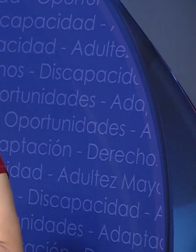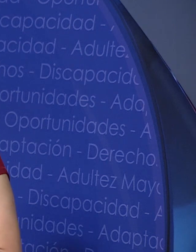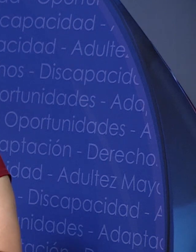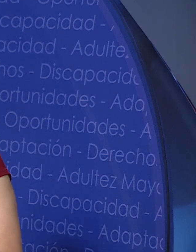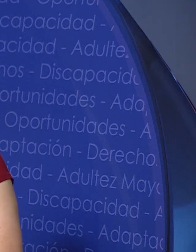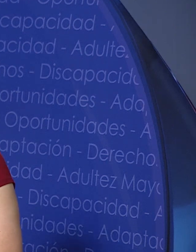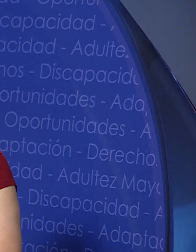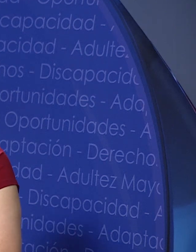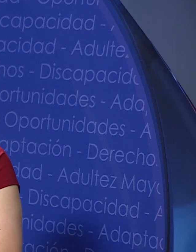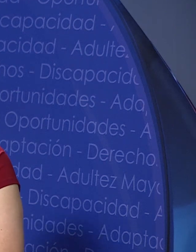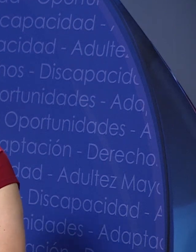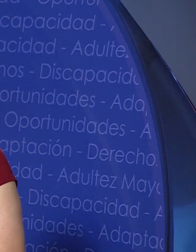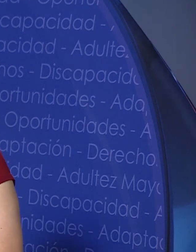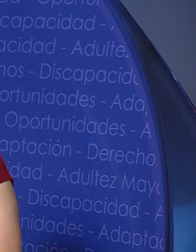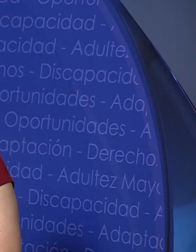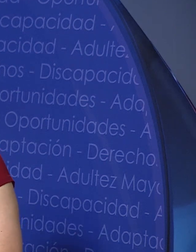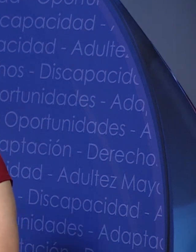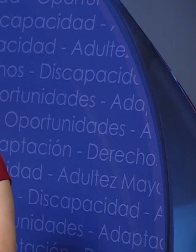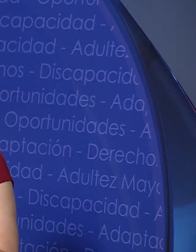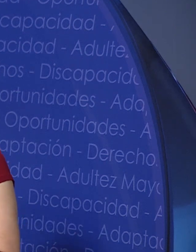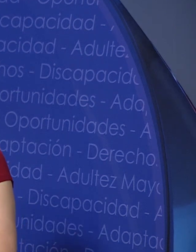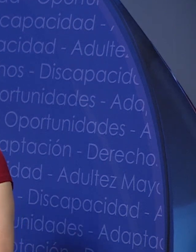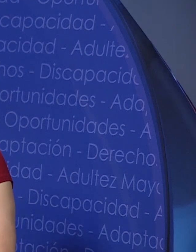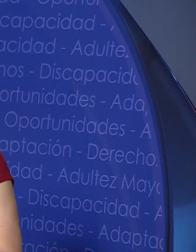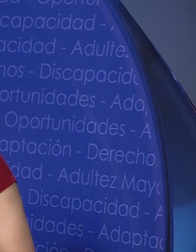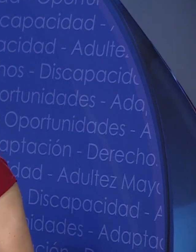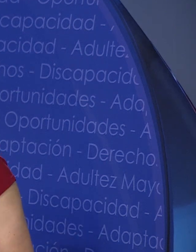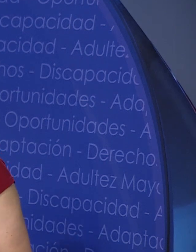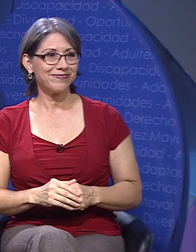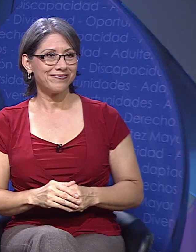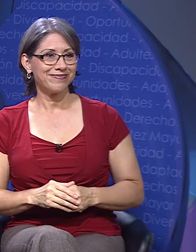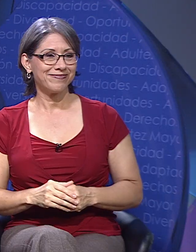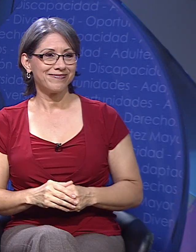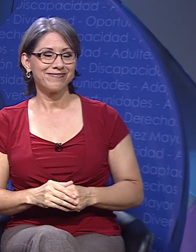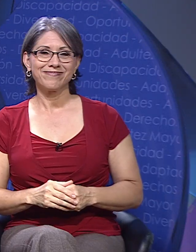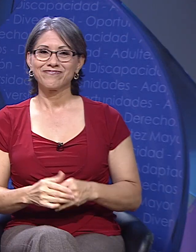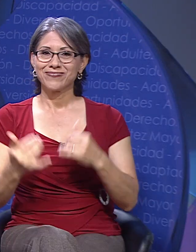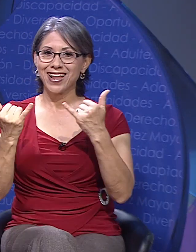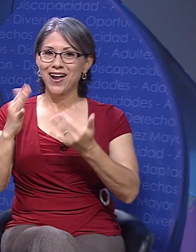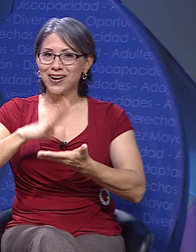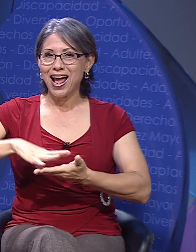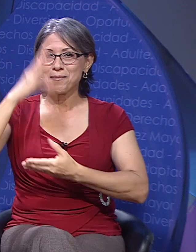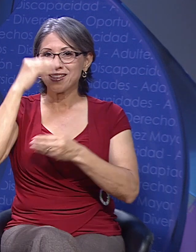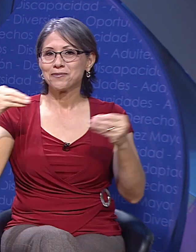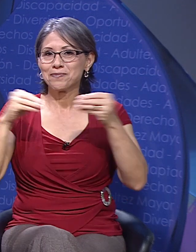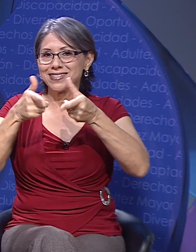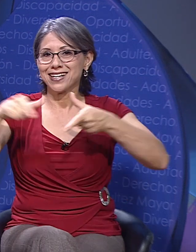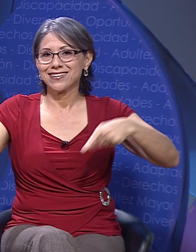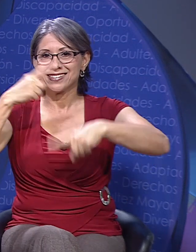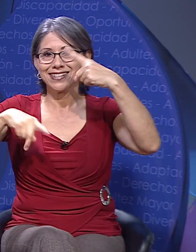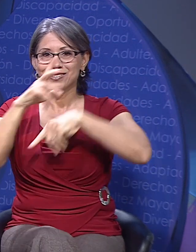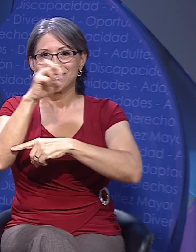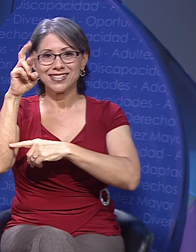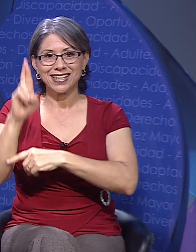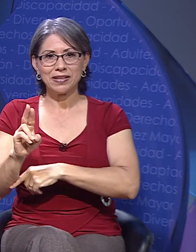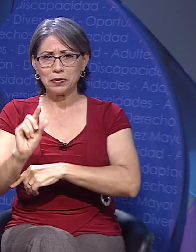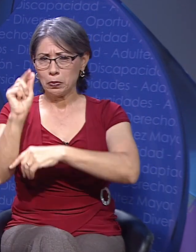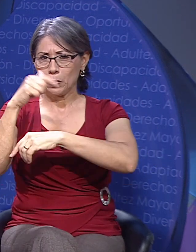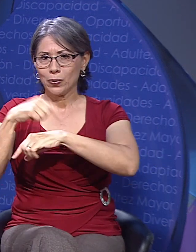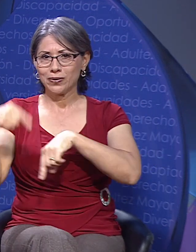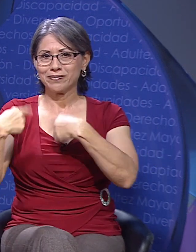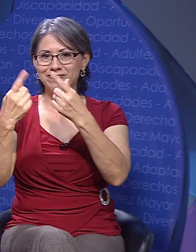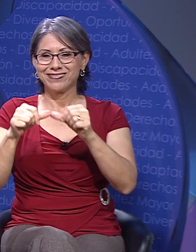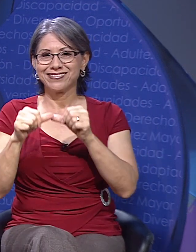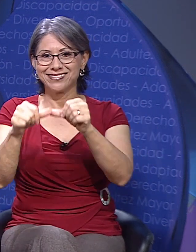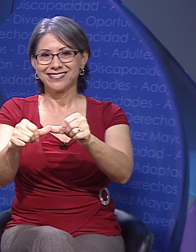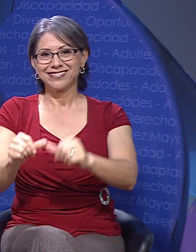Tenemos más historias como las que acabamos de conocer al volver de la pausa. Ahora aprendemos más de la lengua de señas costarricense y